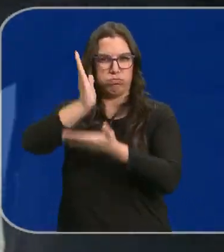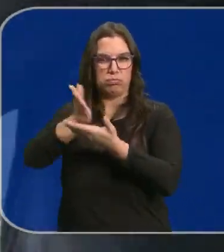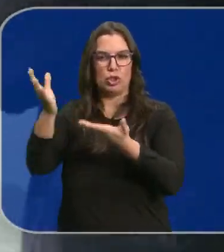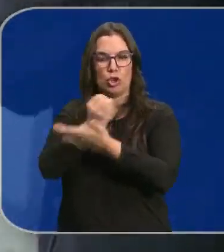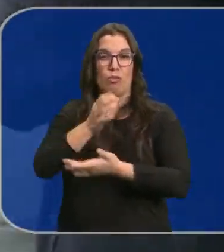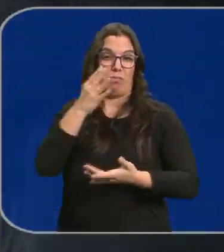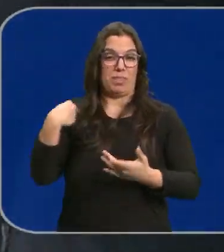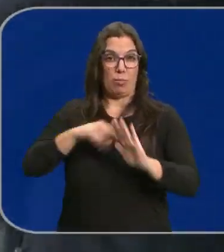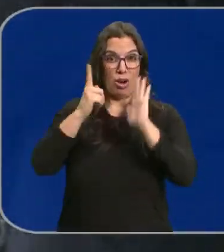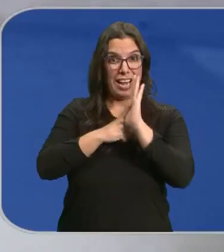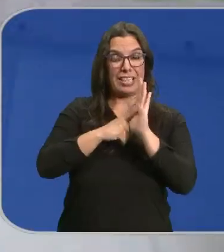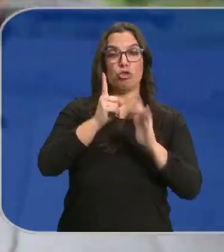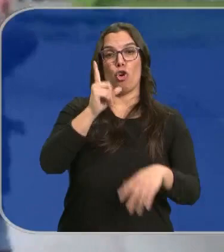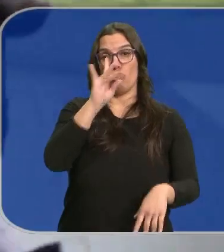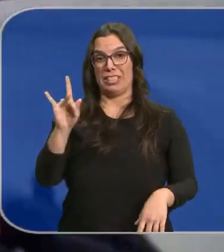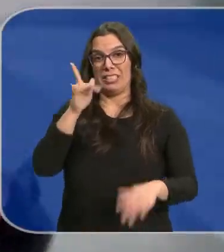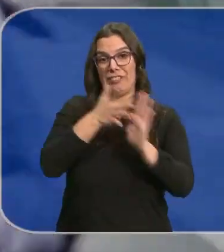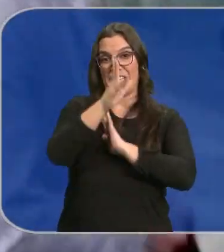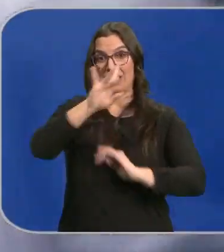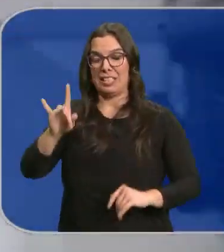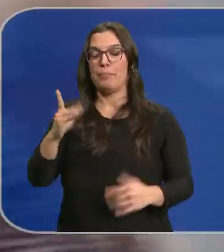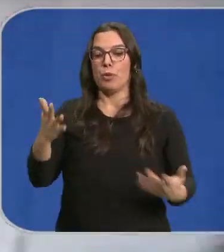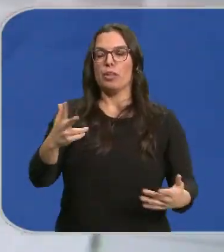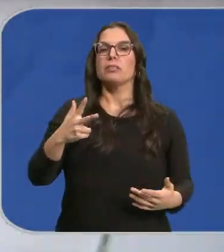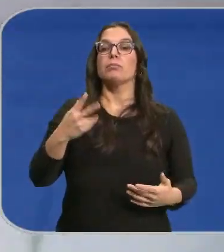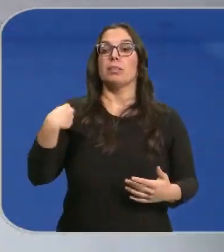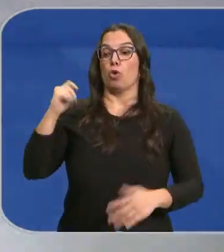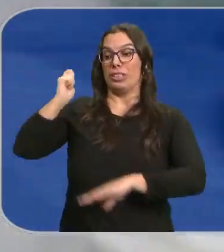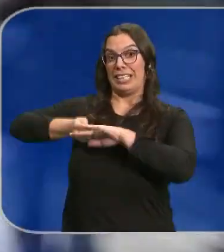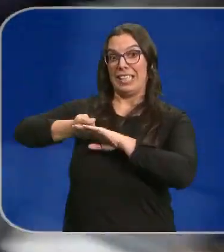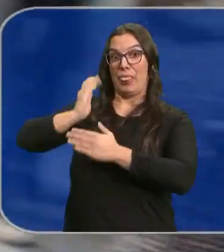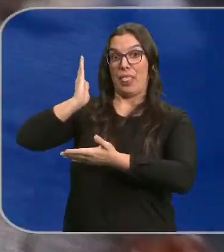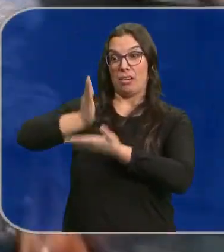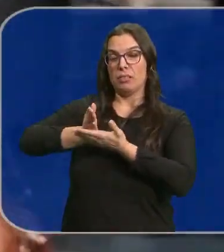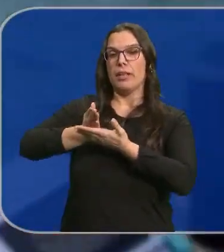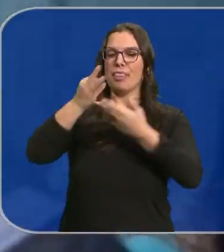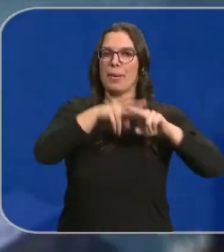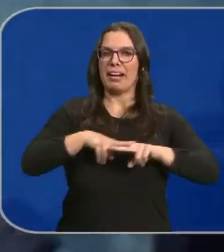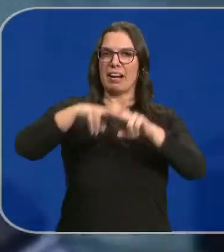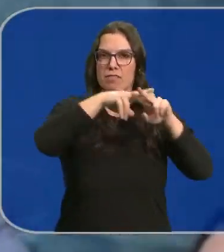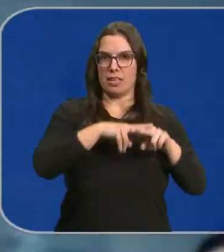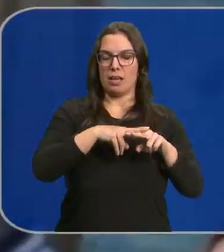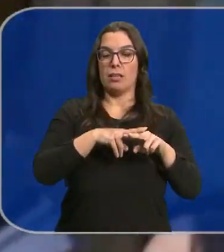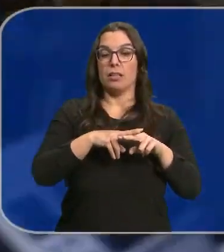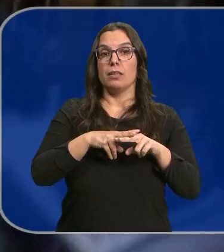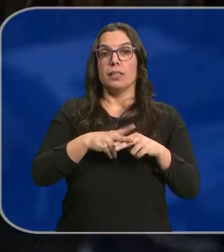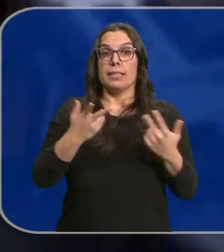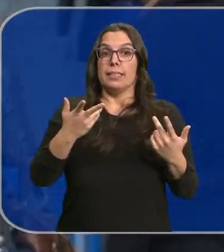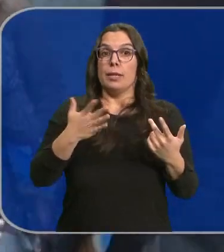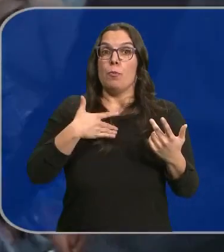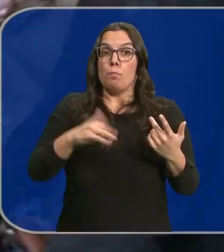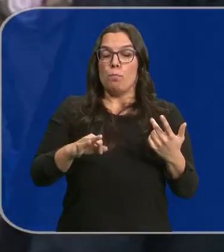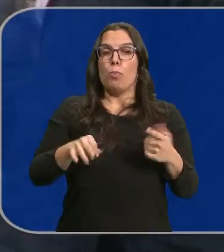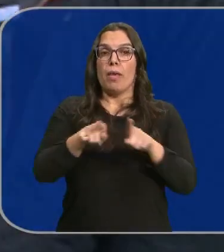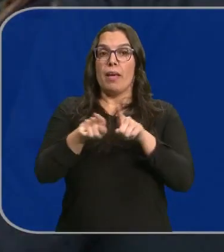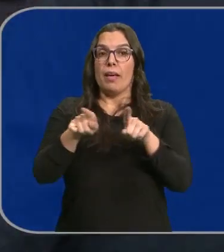los recursos, entre ellos el de la Fiscalía, contra la sentencia que emitió en su día el TSJ y que suponía una modificación notable